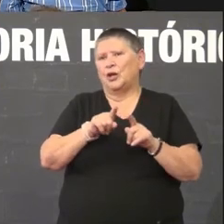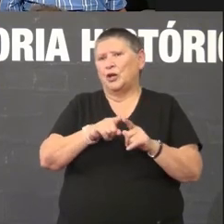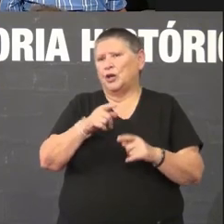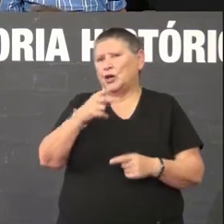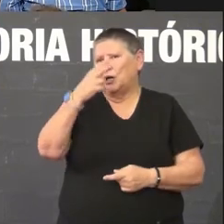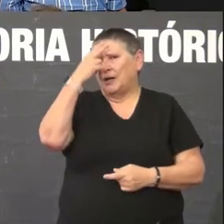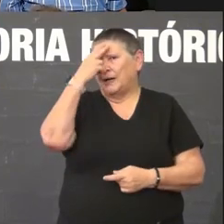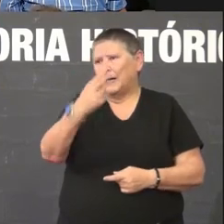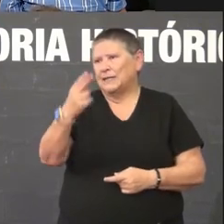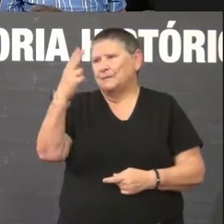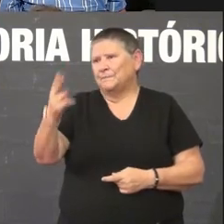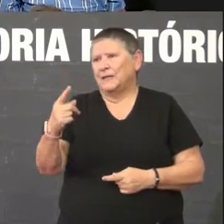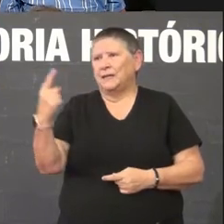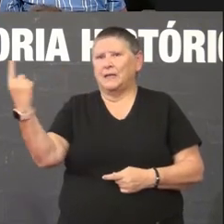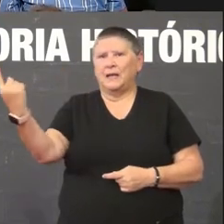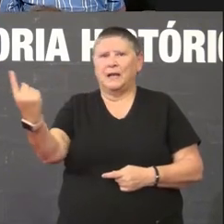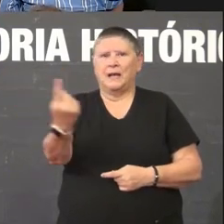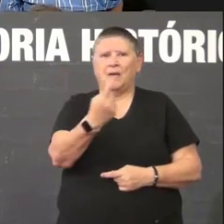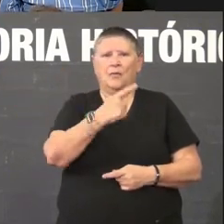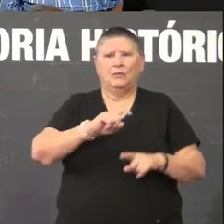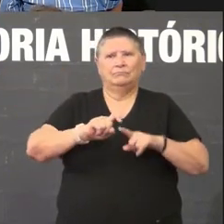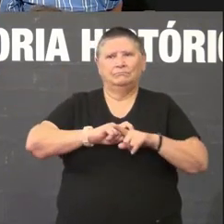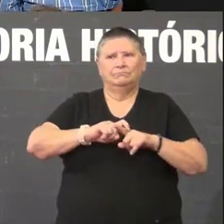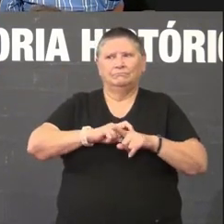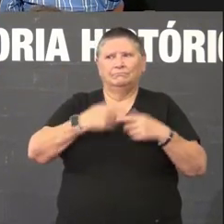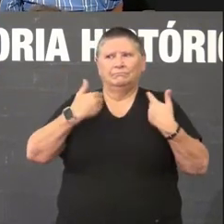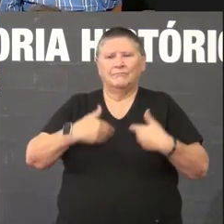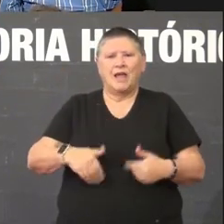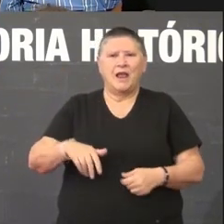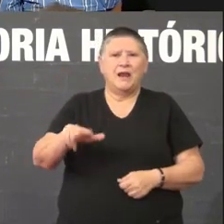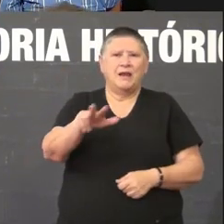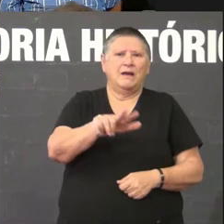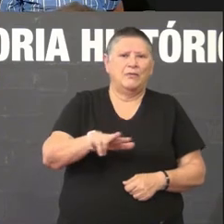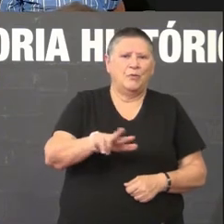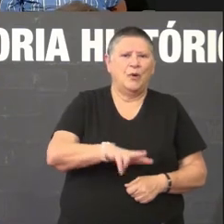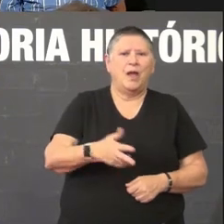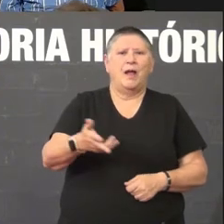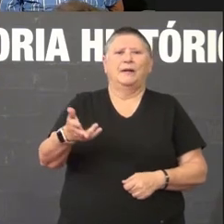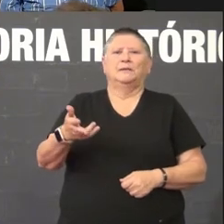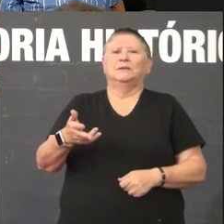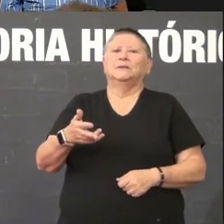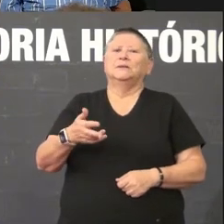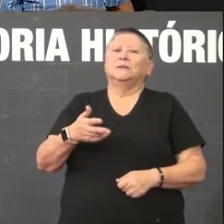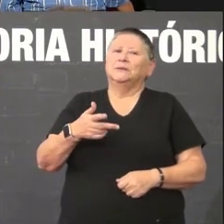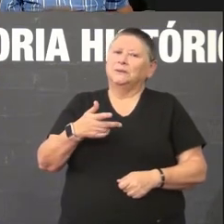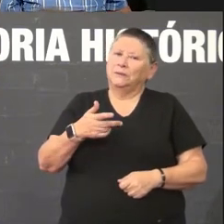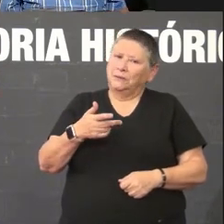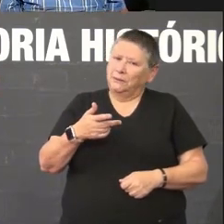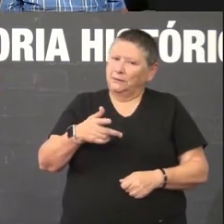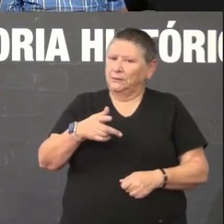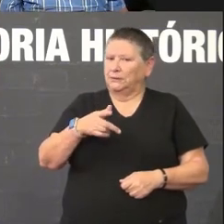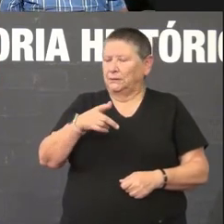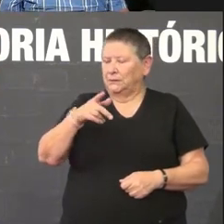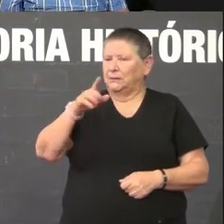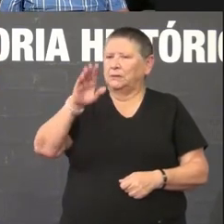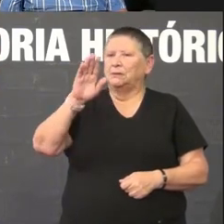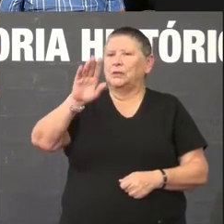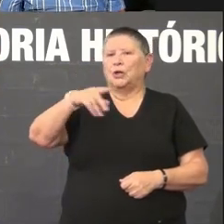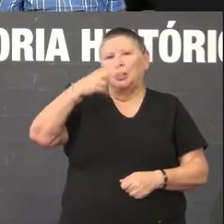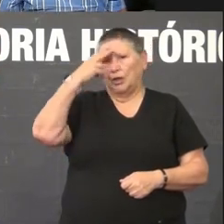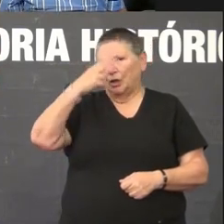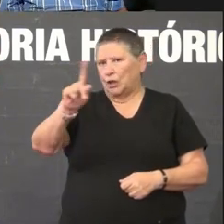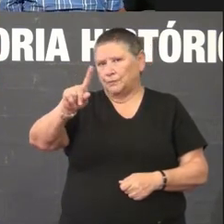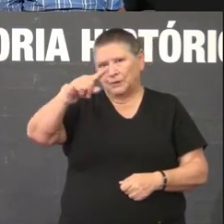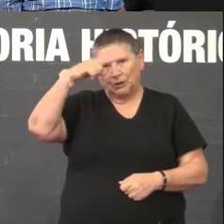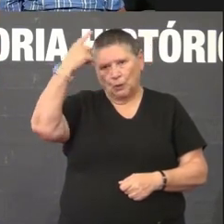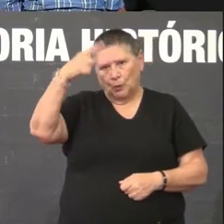identidades nacionais, non respeta as culturas que se dan no Estado,